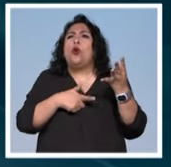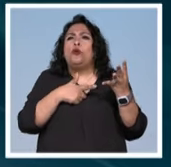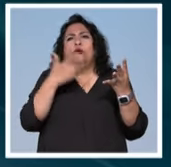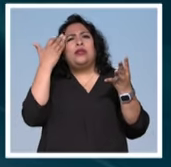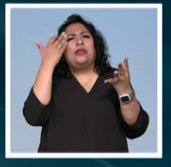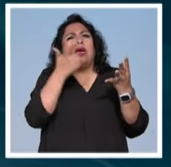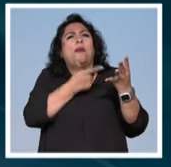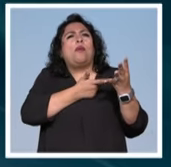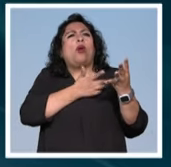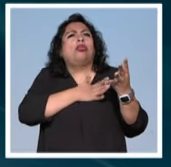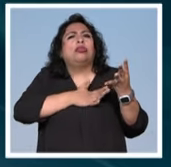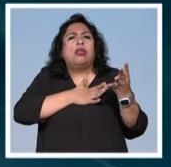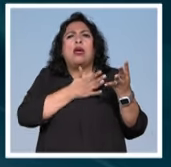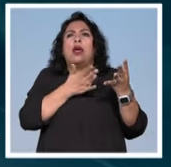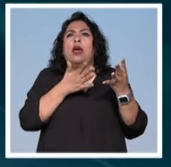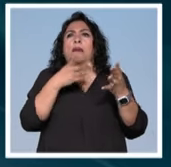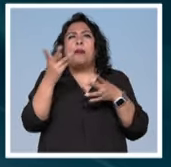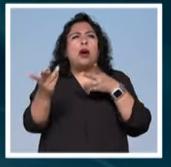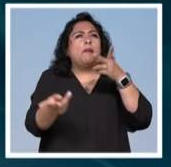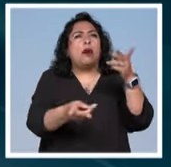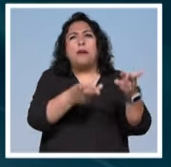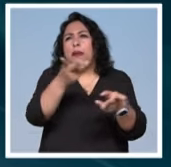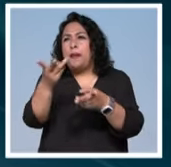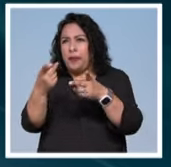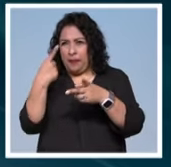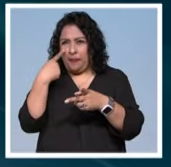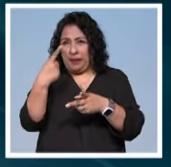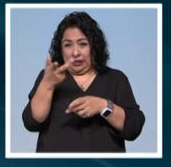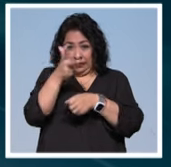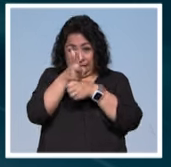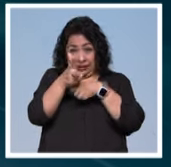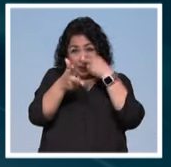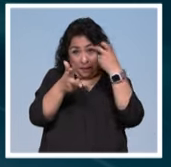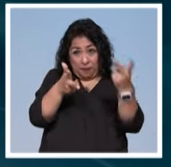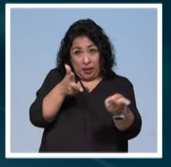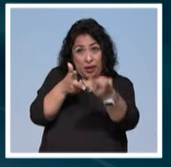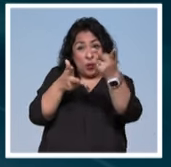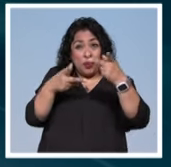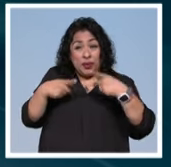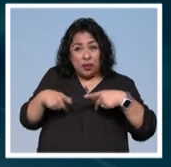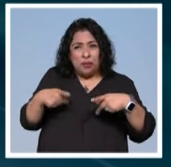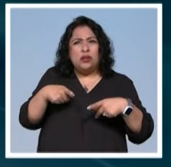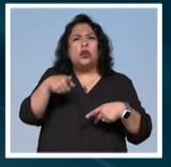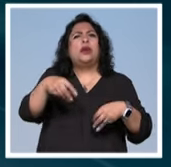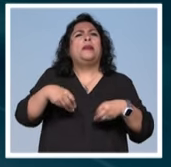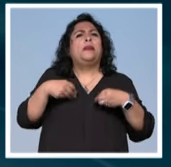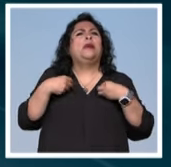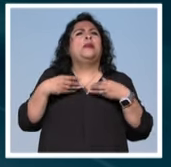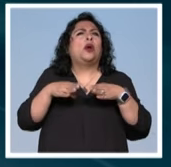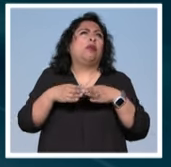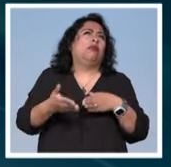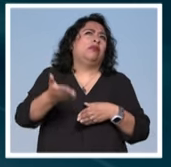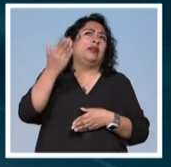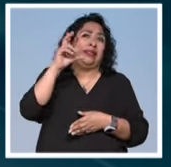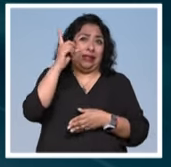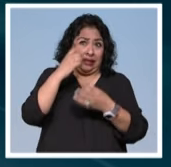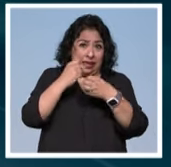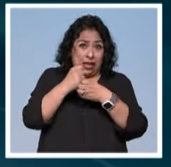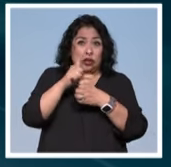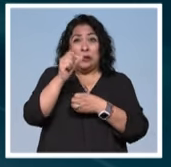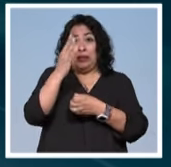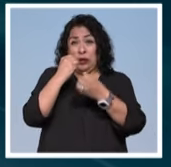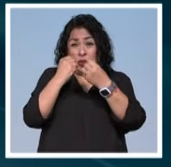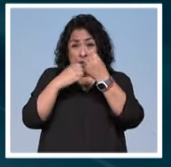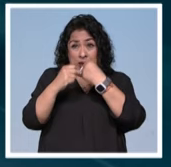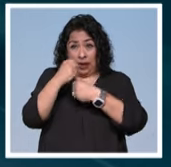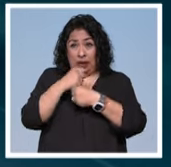nuestro tiempo libre entonces tú ves un un documento en donde le preguntas a la gente cómo vive hace 30 años 29